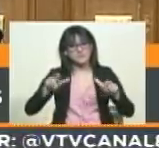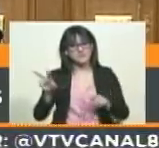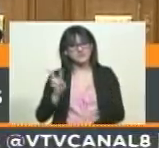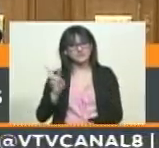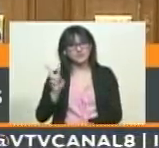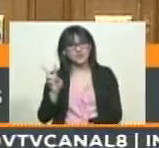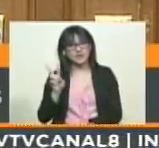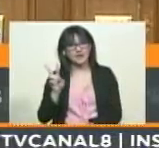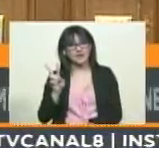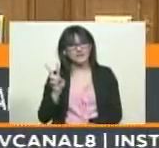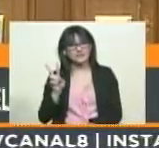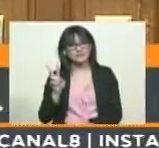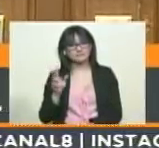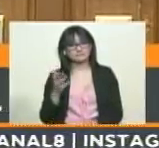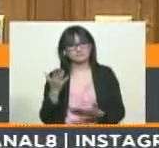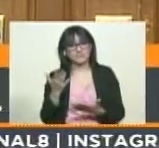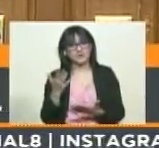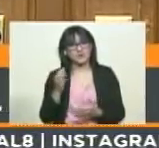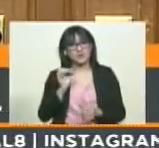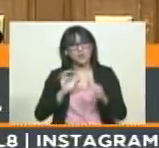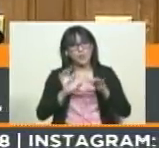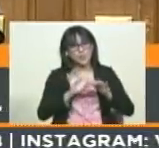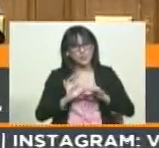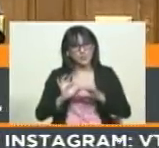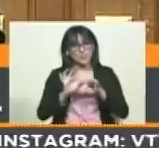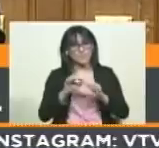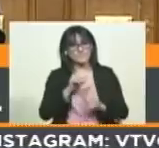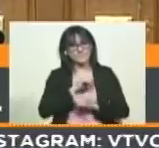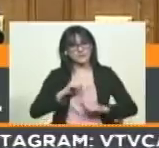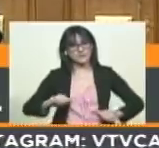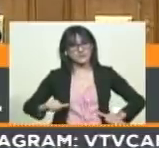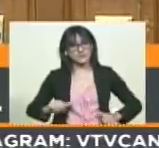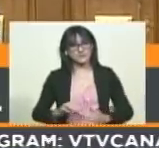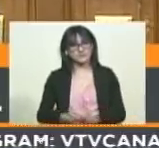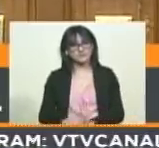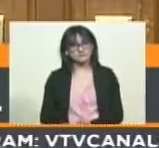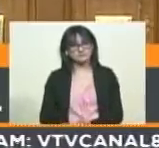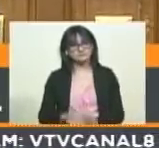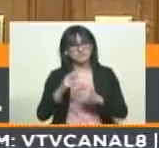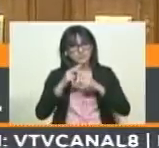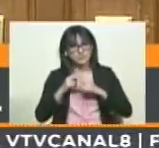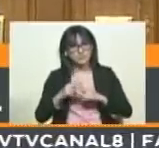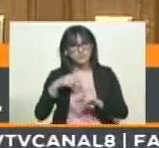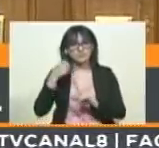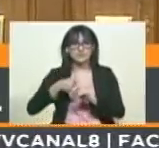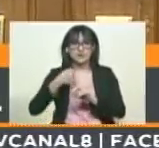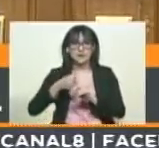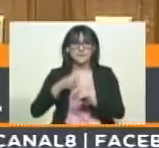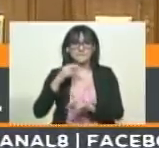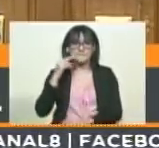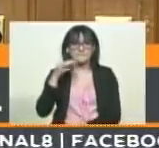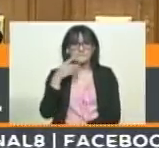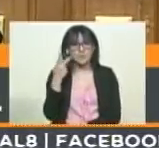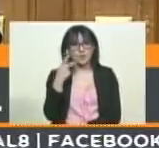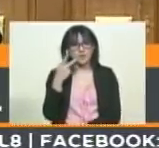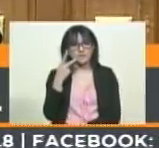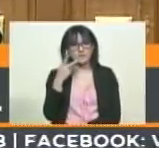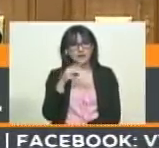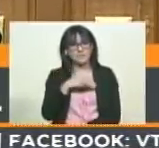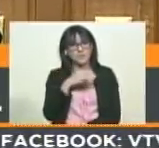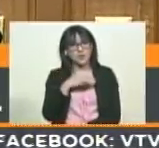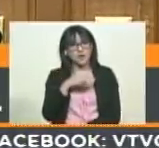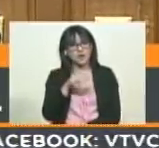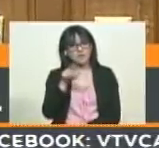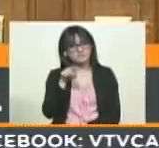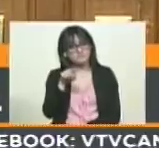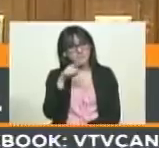su vanguardia bolivariana y de su unión cívico-militar. Admiramos la talla política y moral del compañero Nicolás